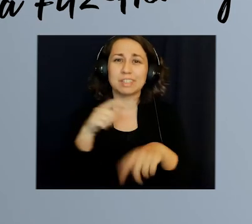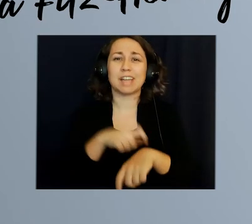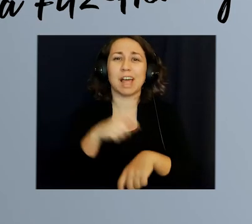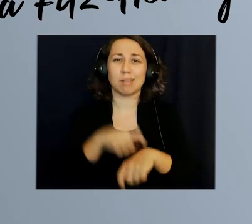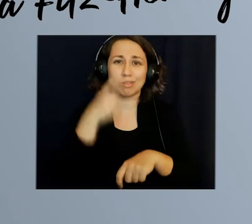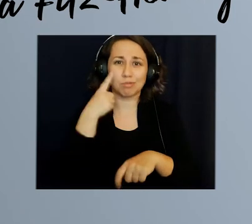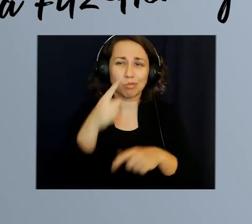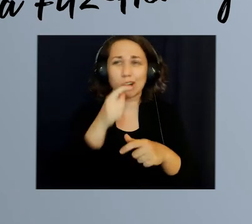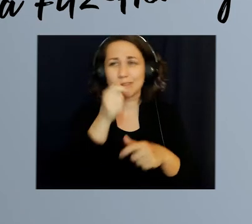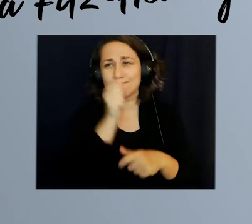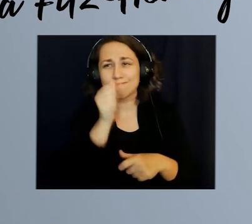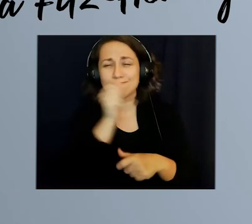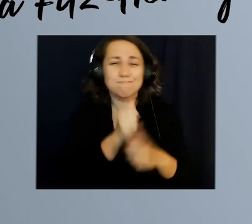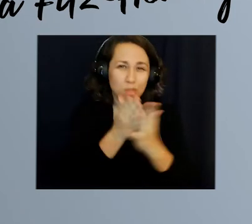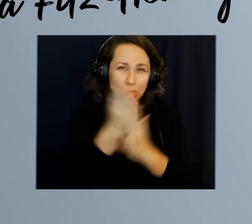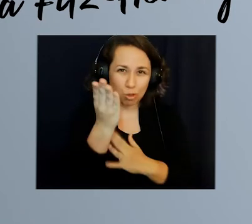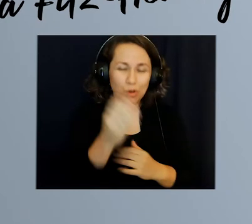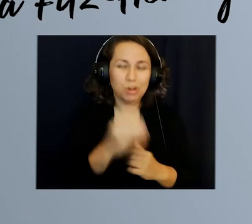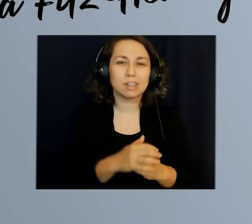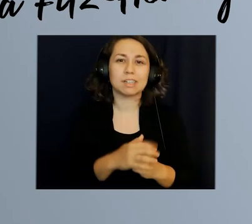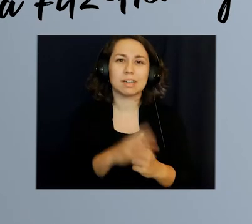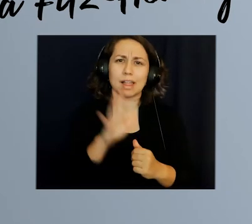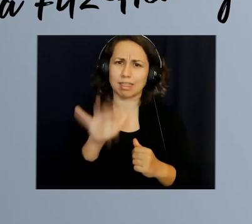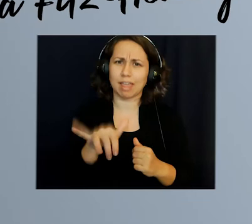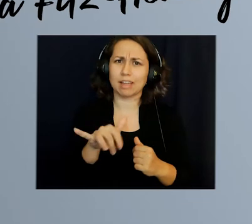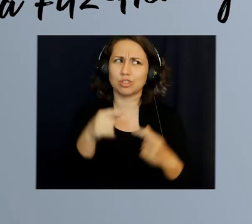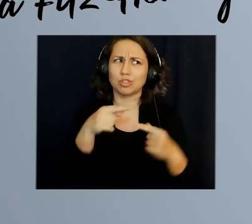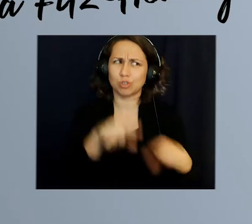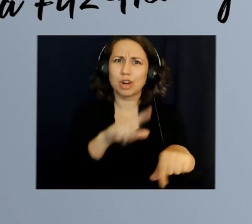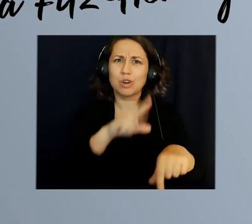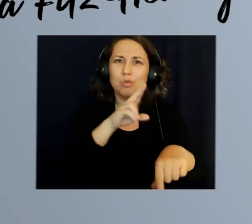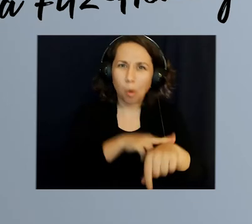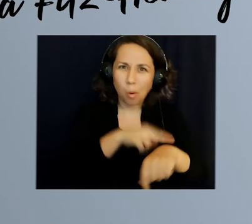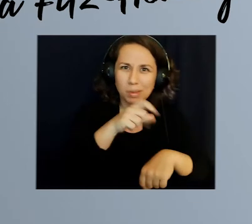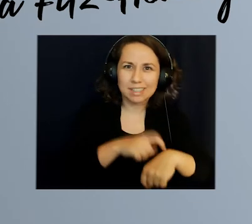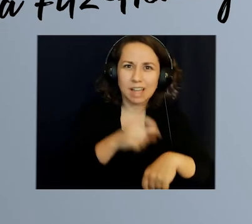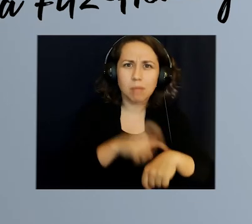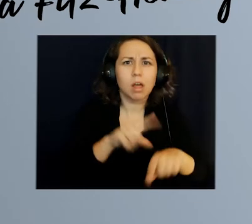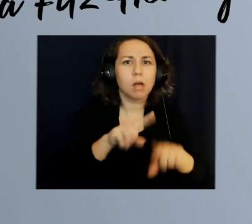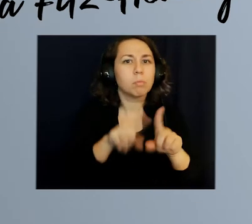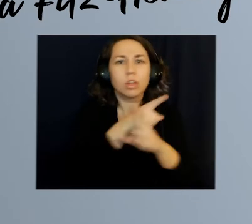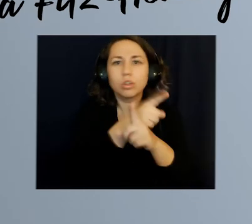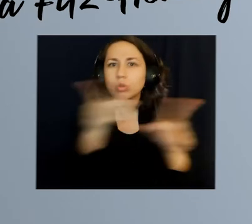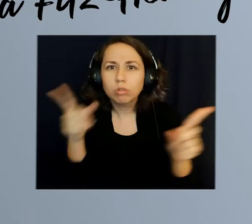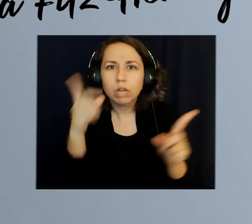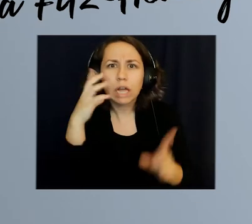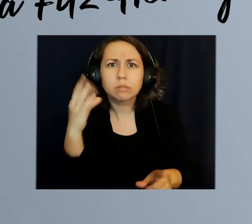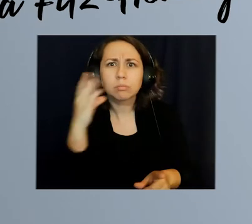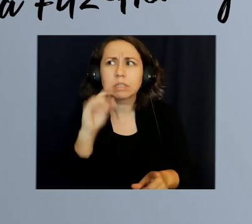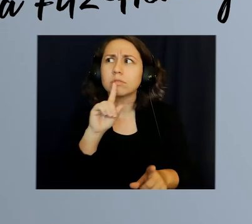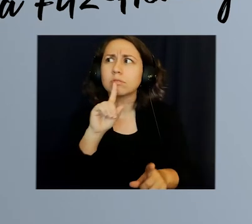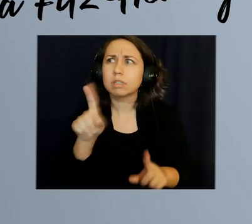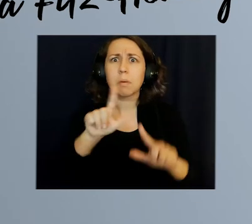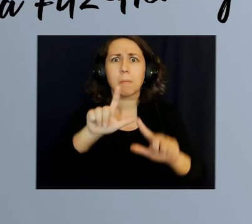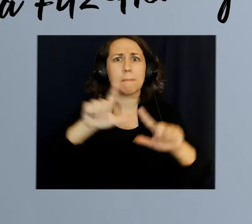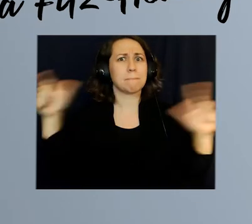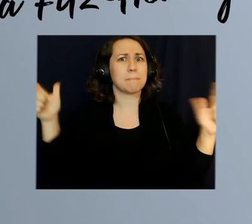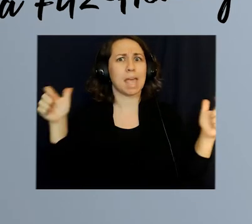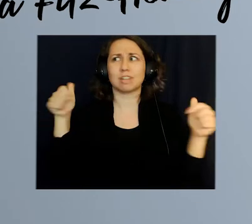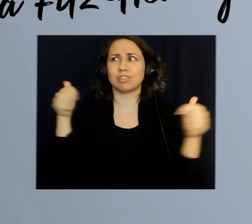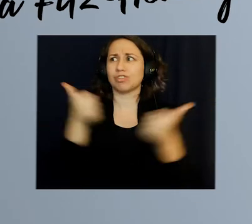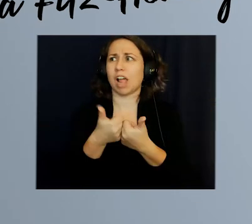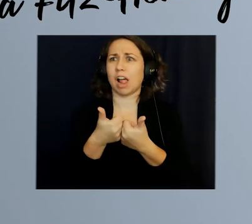es difícil, lo recuerdo, me tomó unos cuantos intentos terminar. Y eso es en un tiempo normal. Pero ustedes han